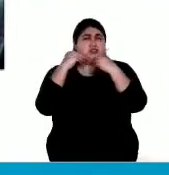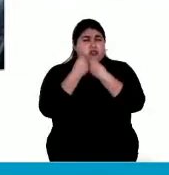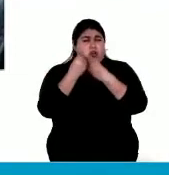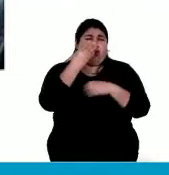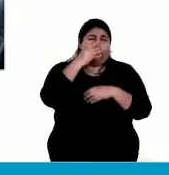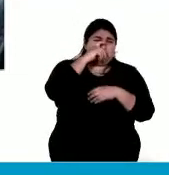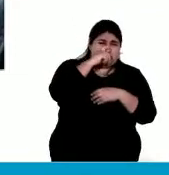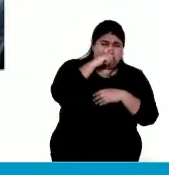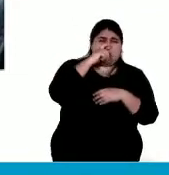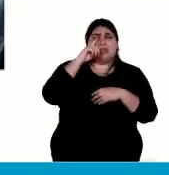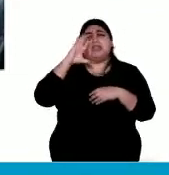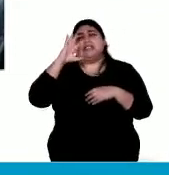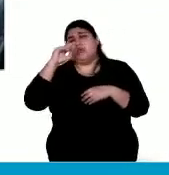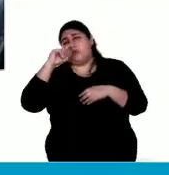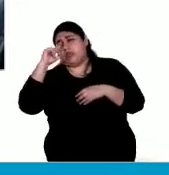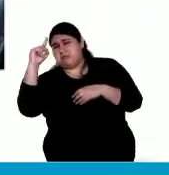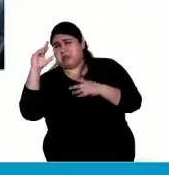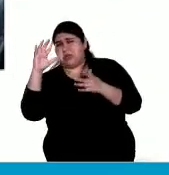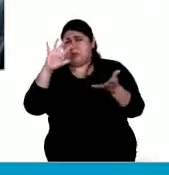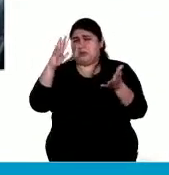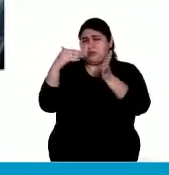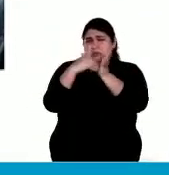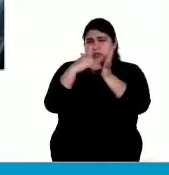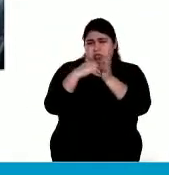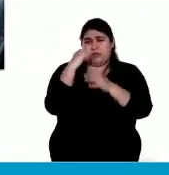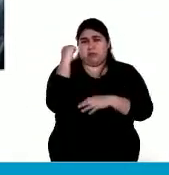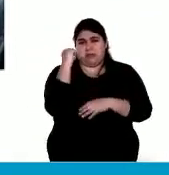y 50.000 millones de pesos.